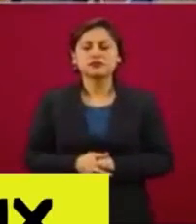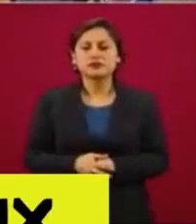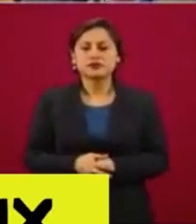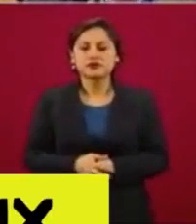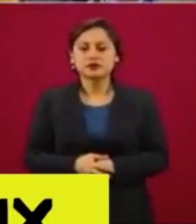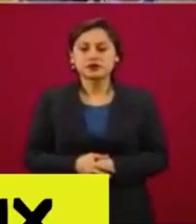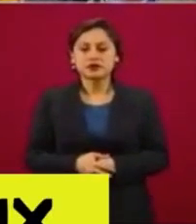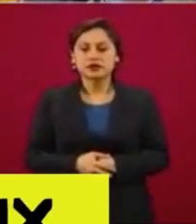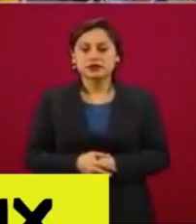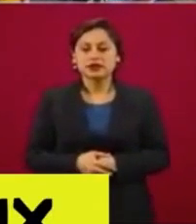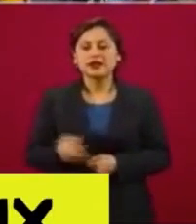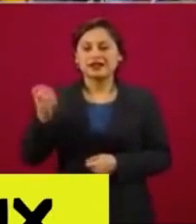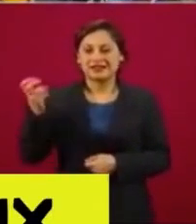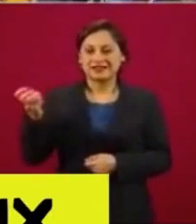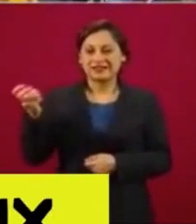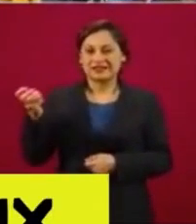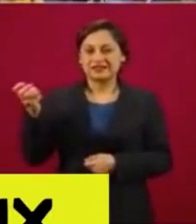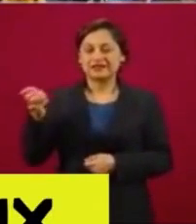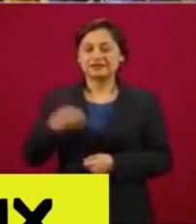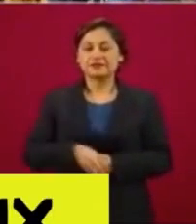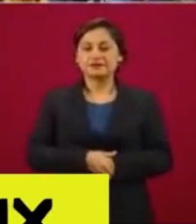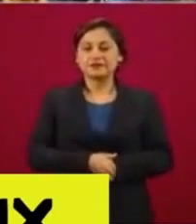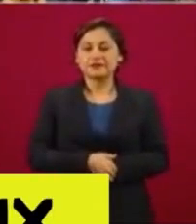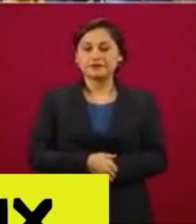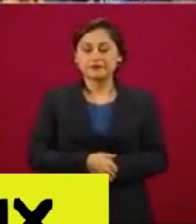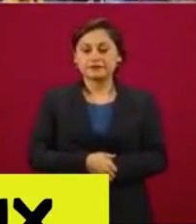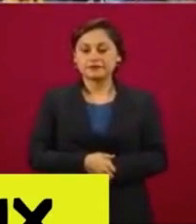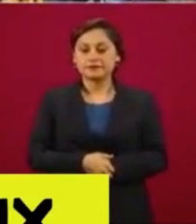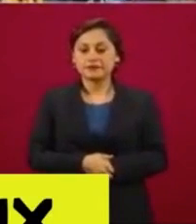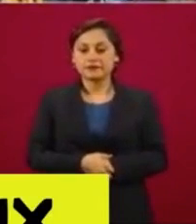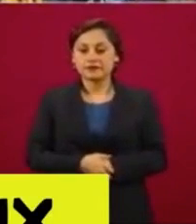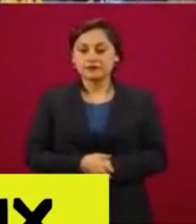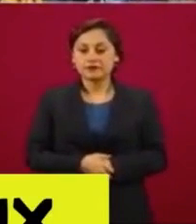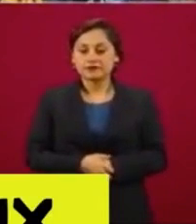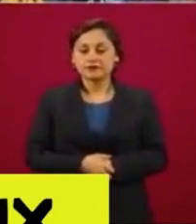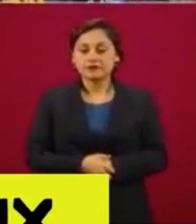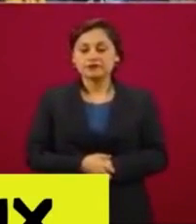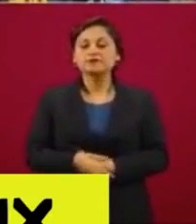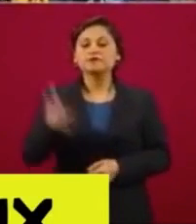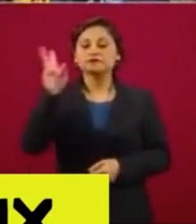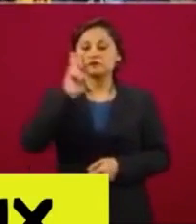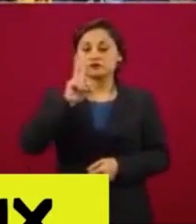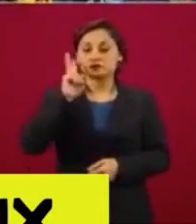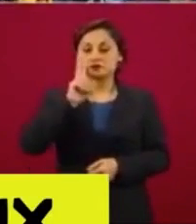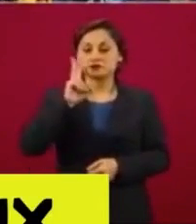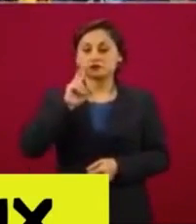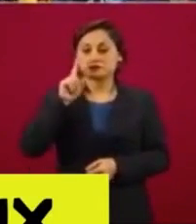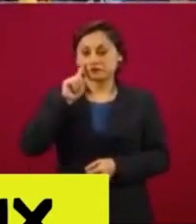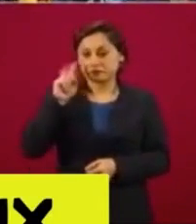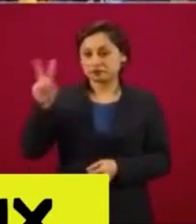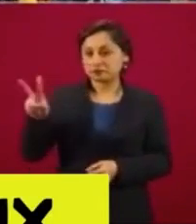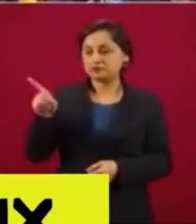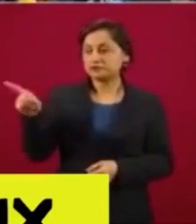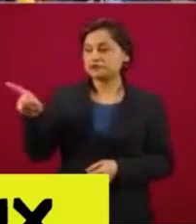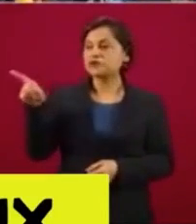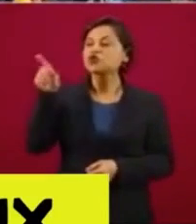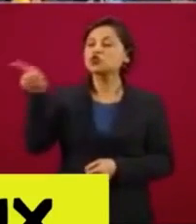Sí, ese. Que, a ver, que, a ver si lo lees tú, porque